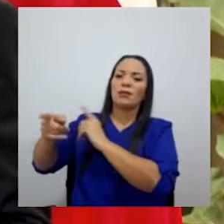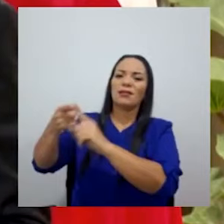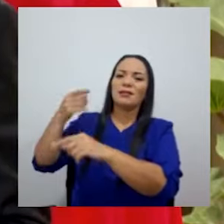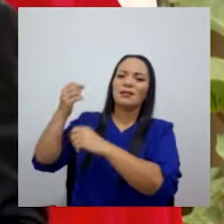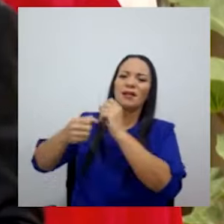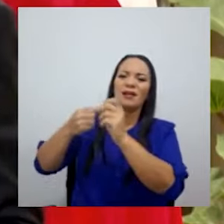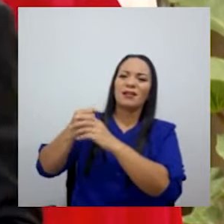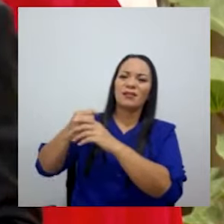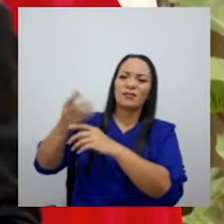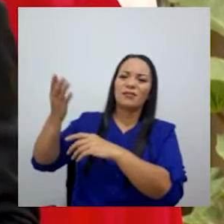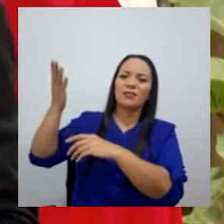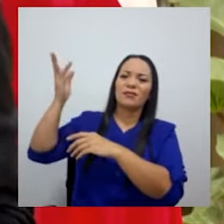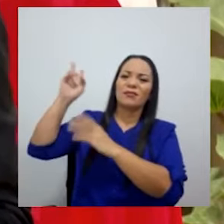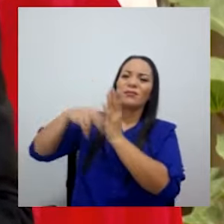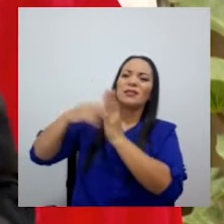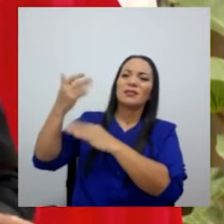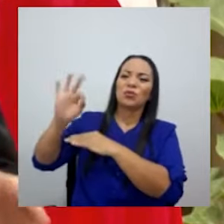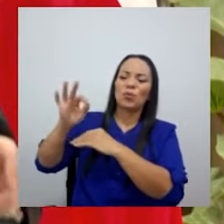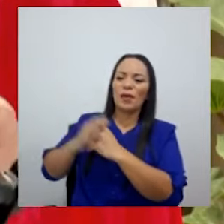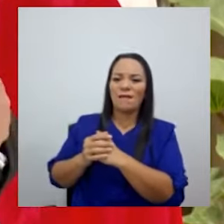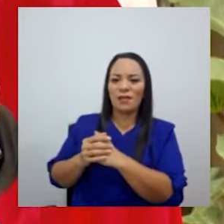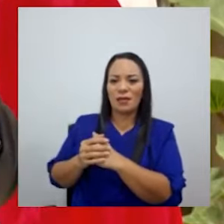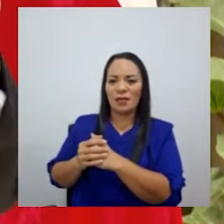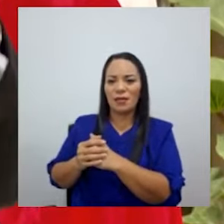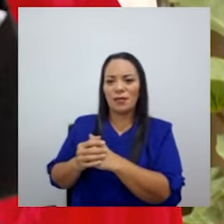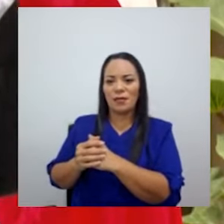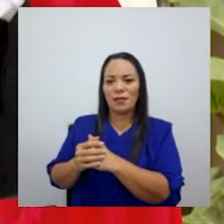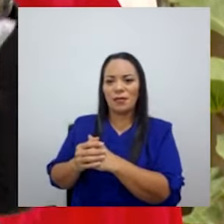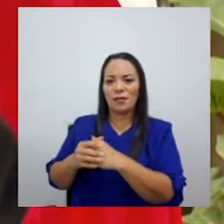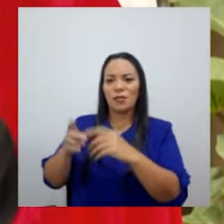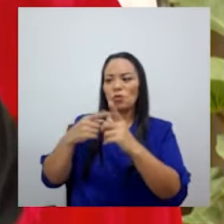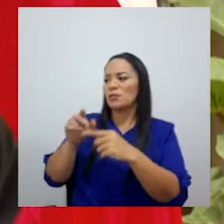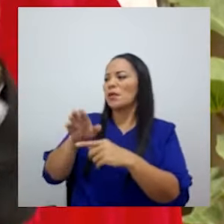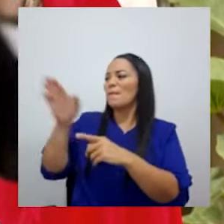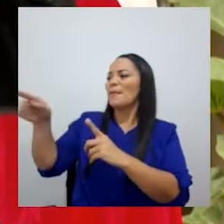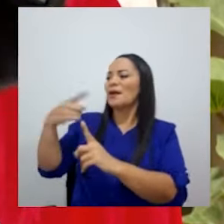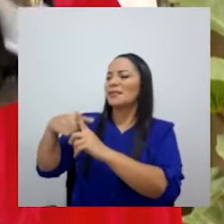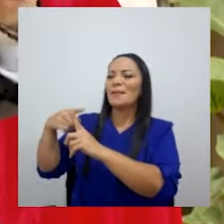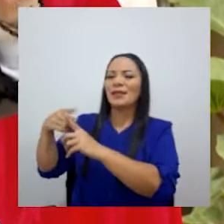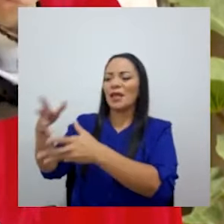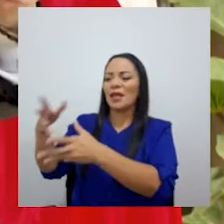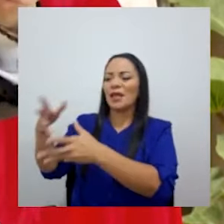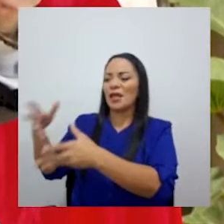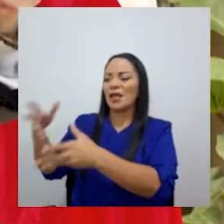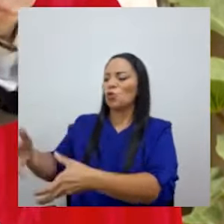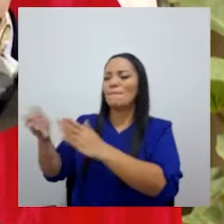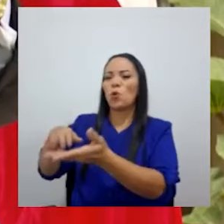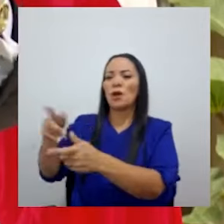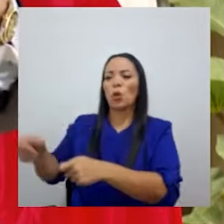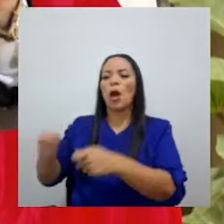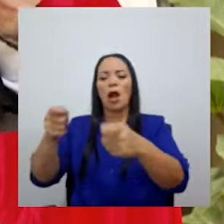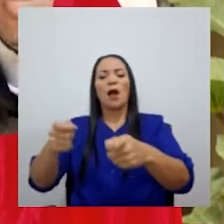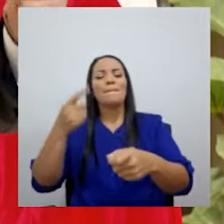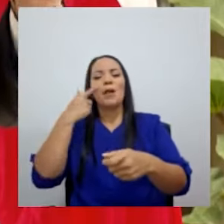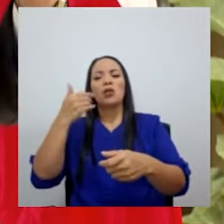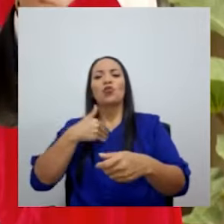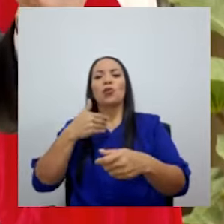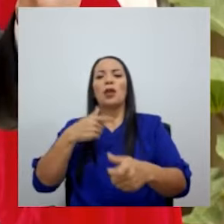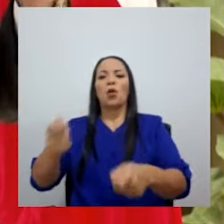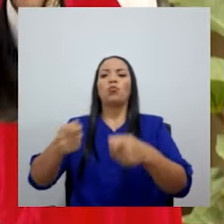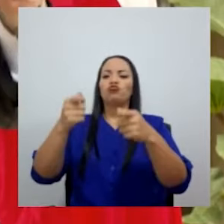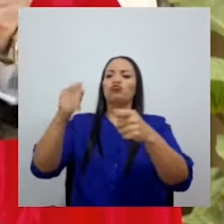de 2019, de un momento a otro, van al cementerio, sacan a un muerto y dicen, aquí tengo